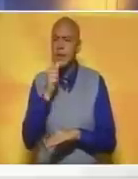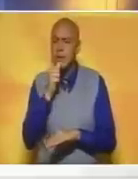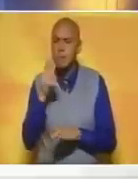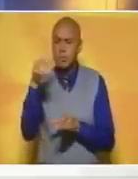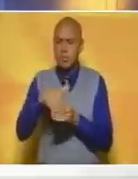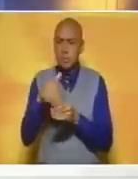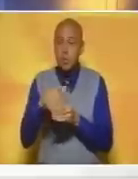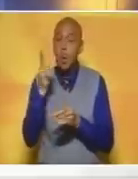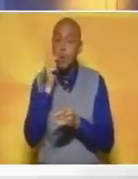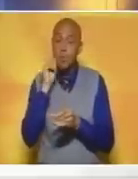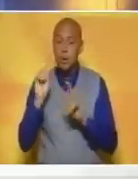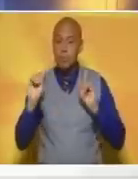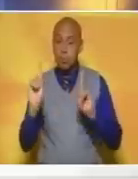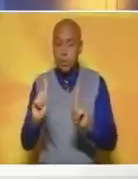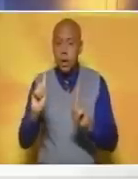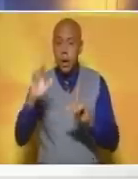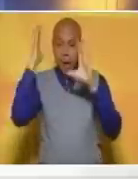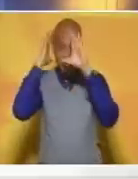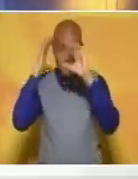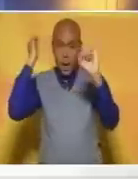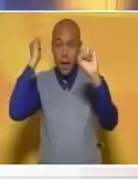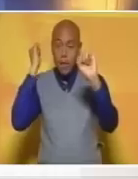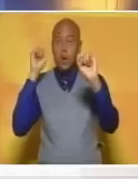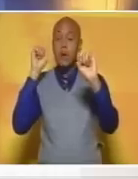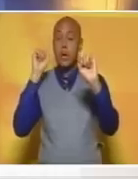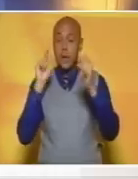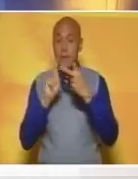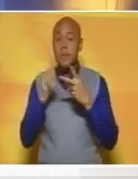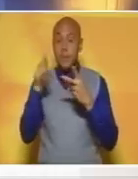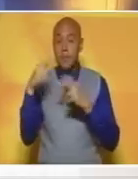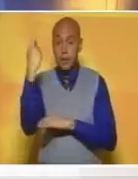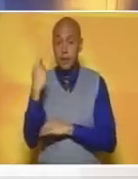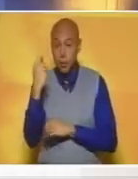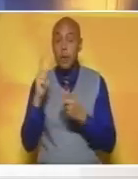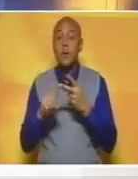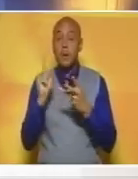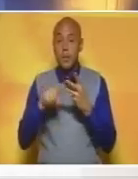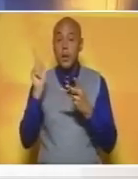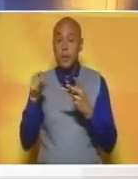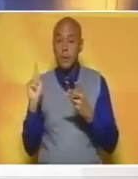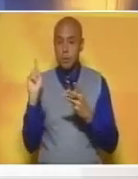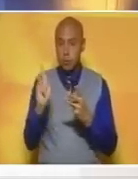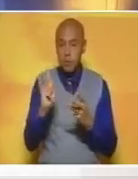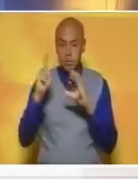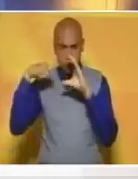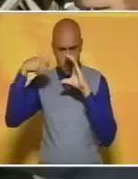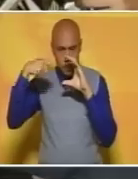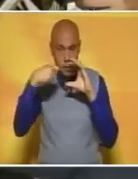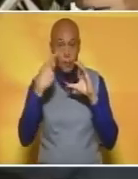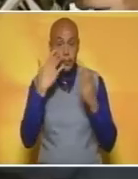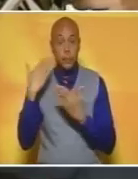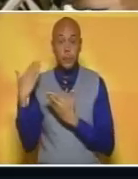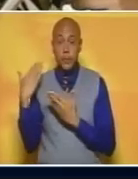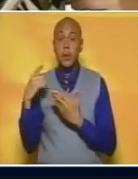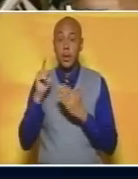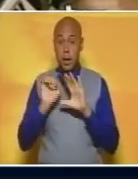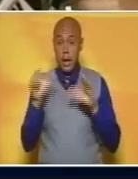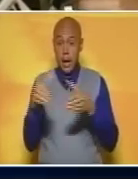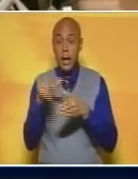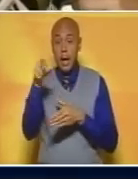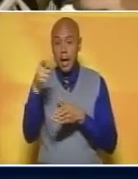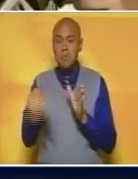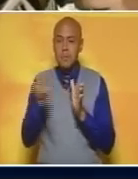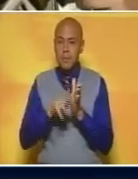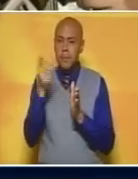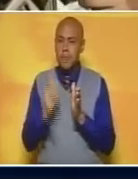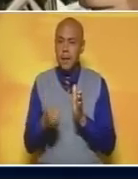las acreditaciones de los embajadores, de cada diputado habilitado y de los medios de comunicación. Bertucci indicó que esta elección debe